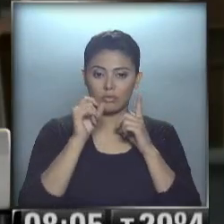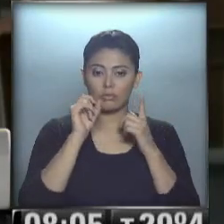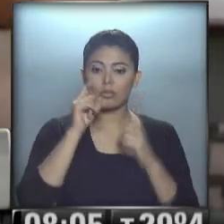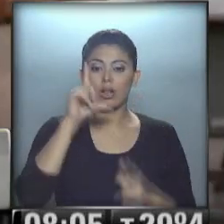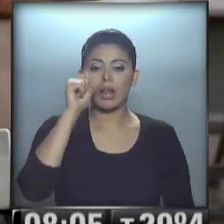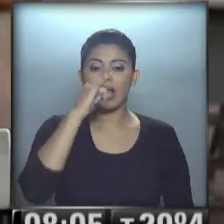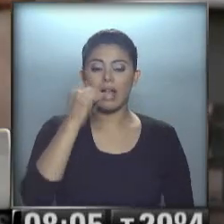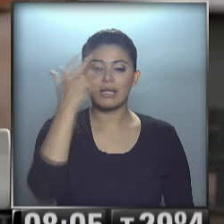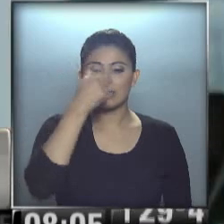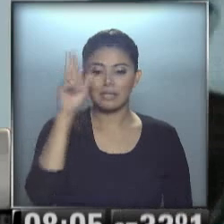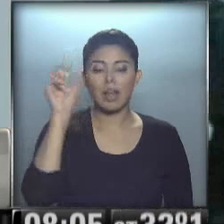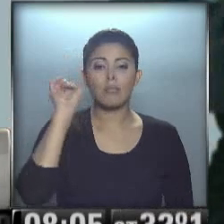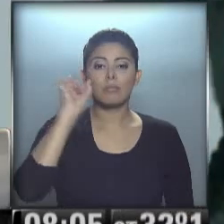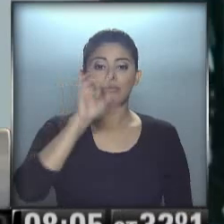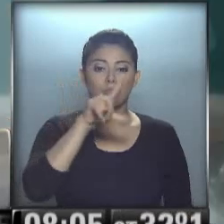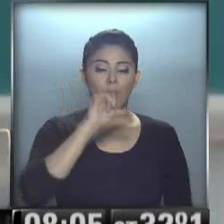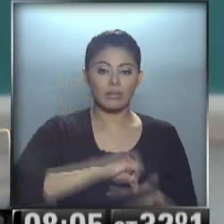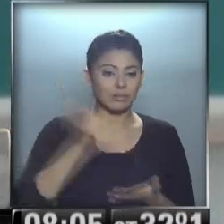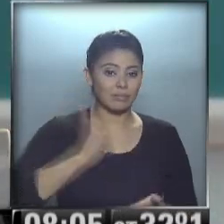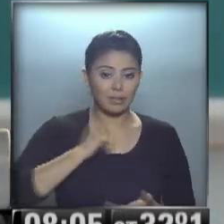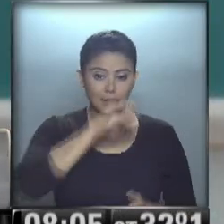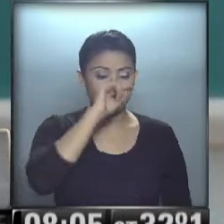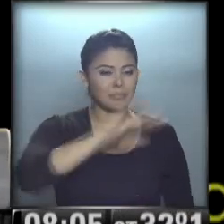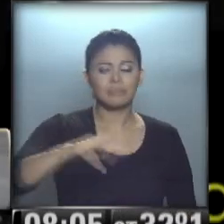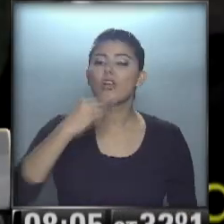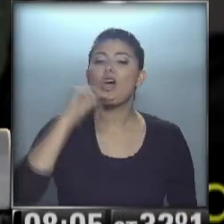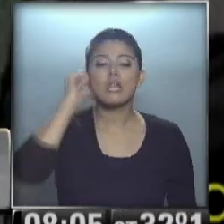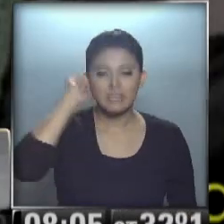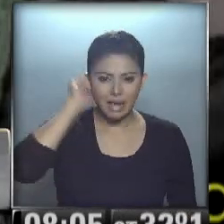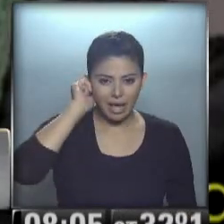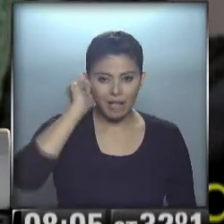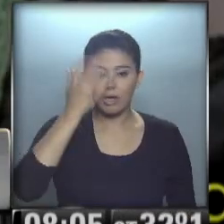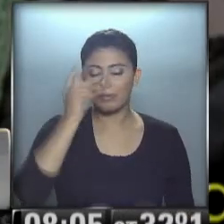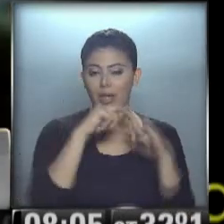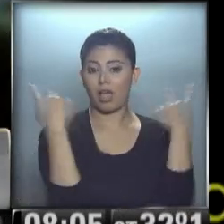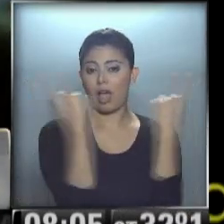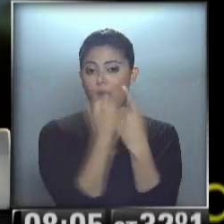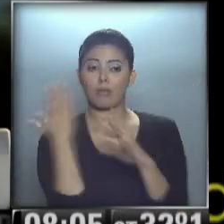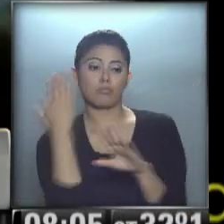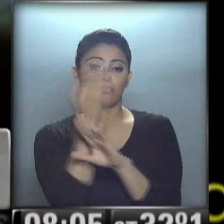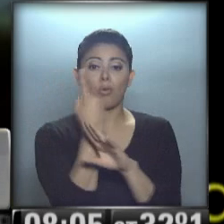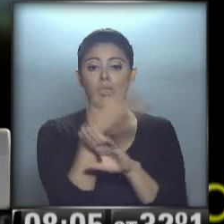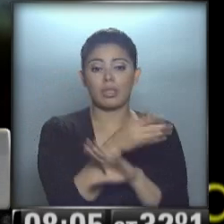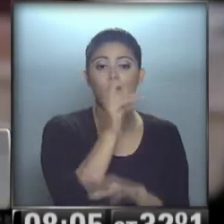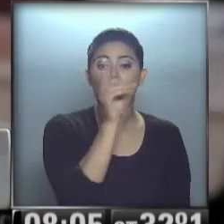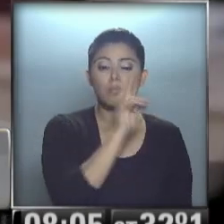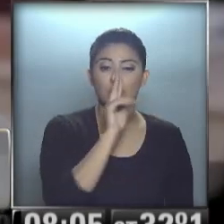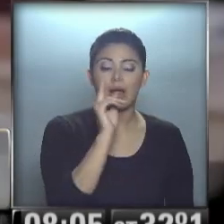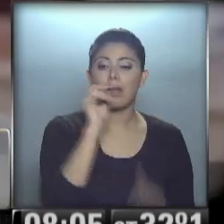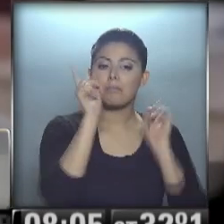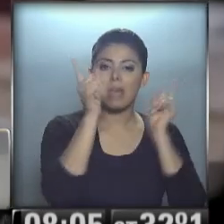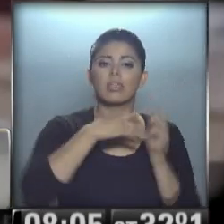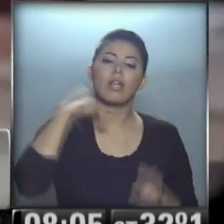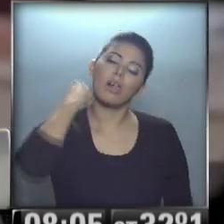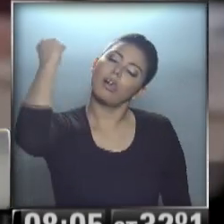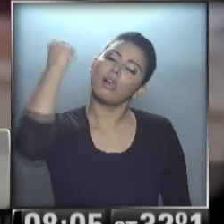un colegio de Montreal. Unos chicos de 11 años, al llegar a su aula una mañana, encuentran a su maestra ahorcada. ¿Cómo